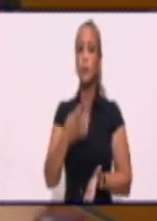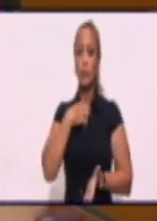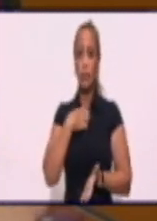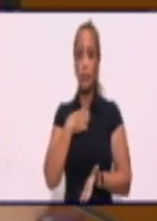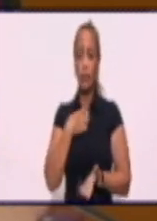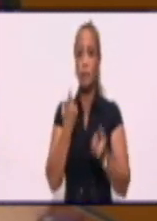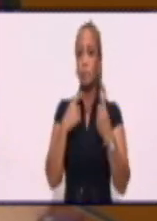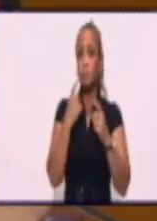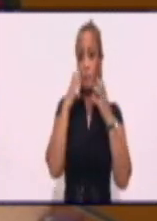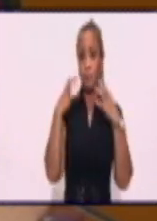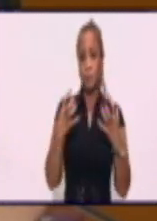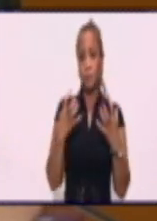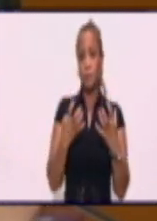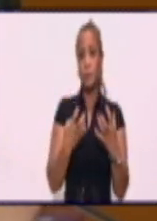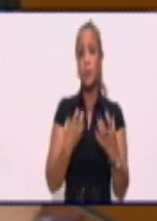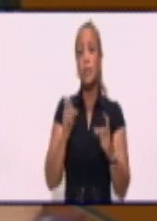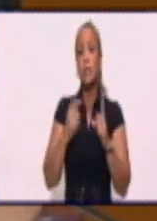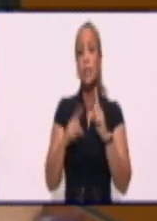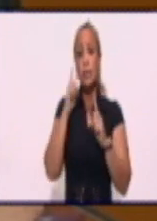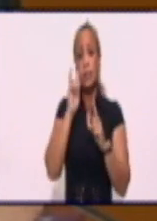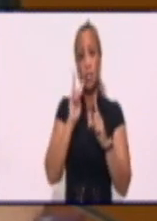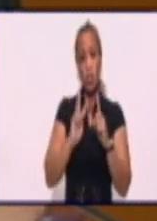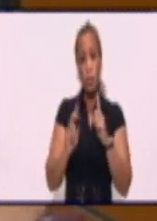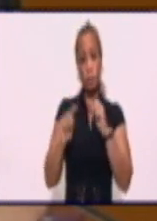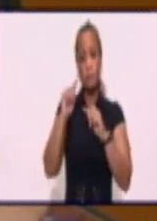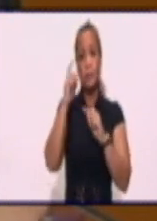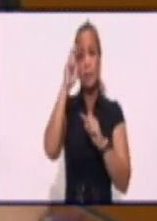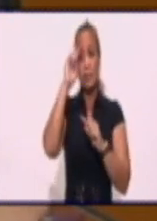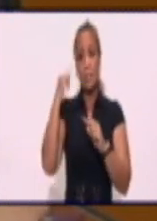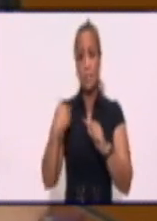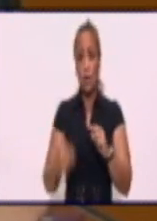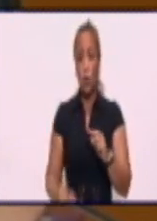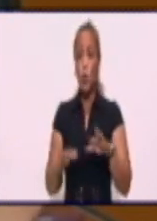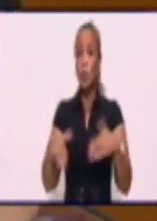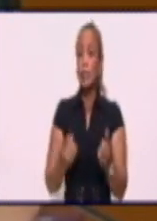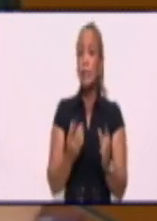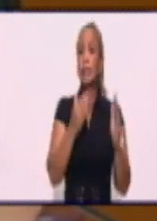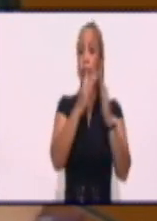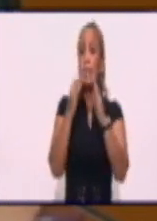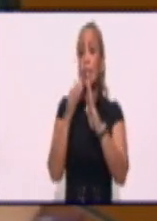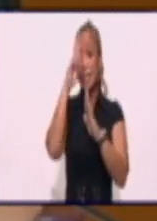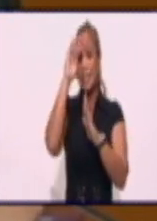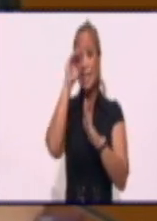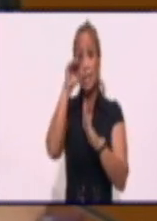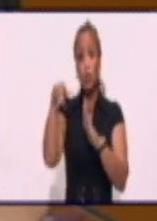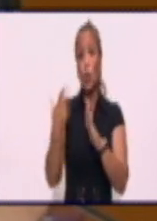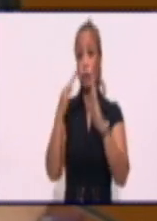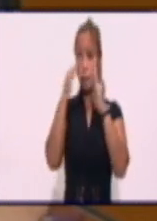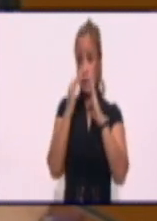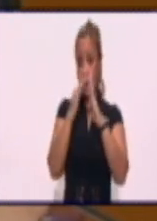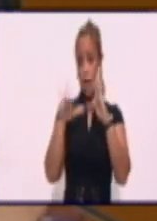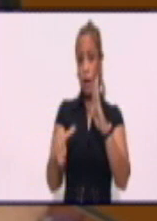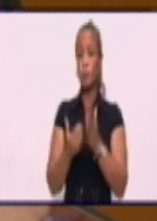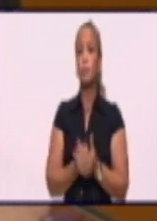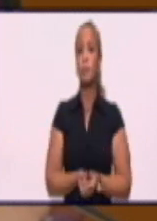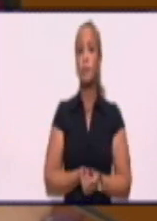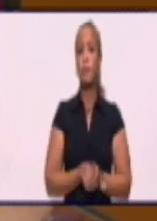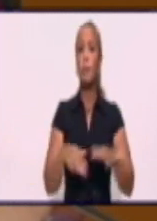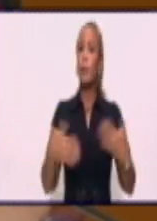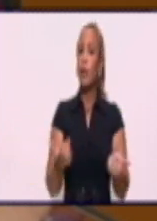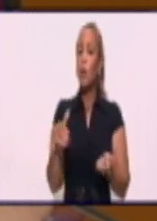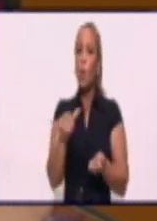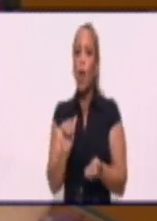la atención primaria de salud y que se explota muchísimo más el ingreso domiciliario. Esto también, y además, con la